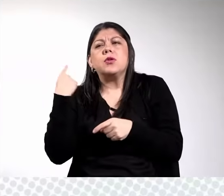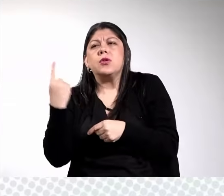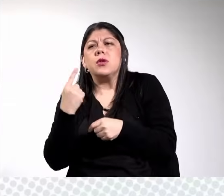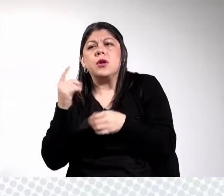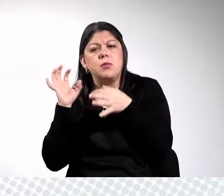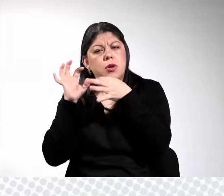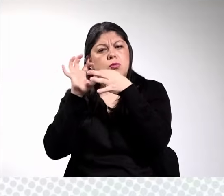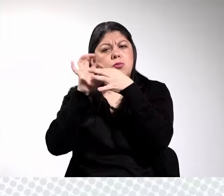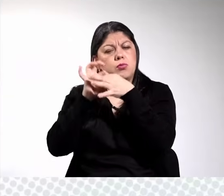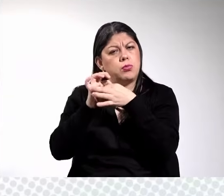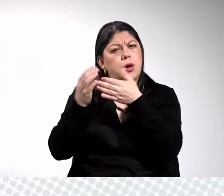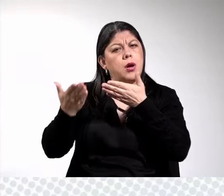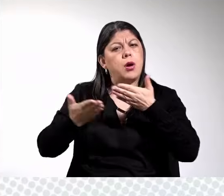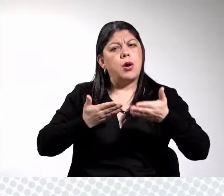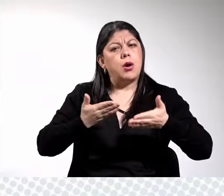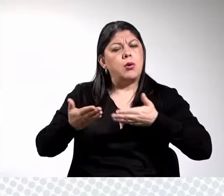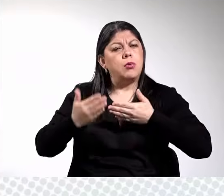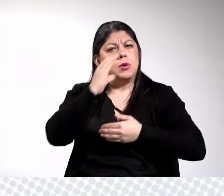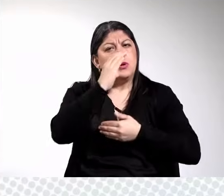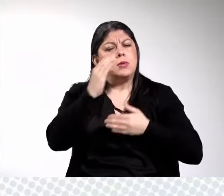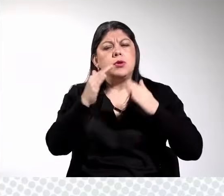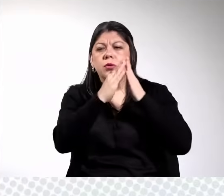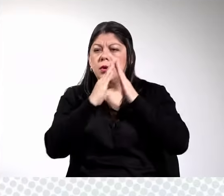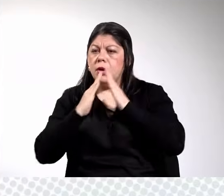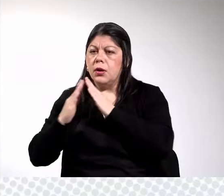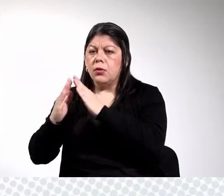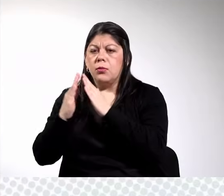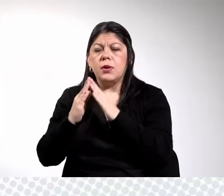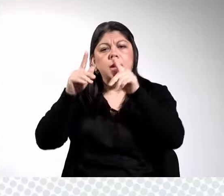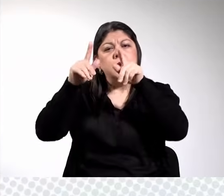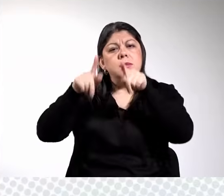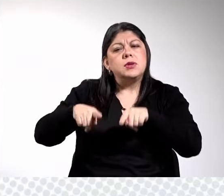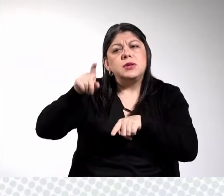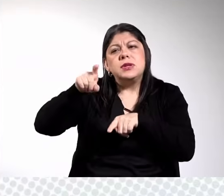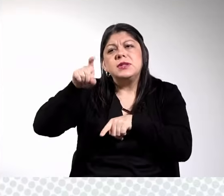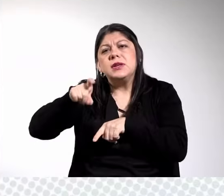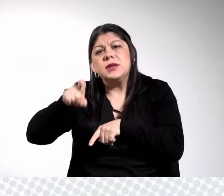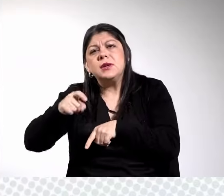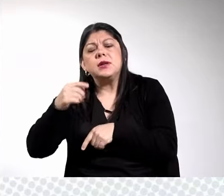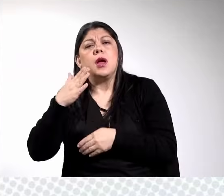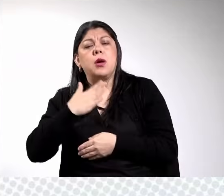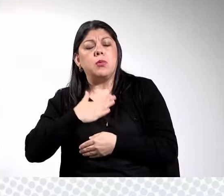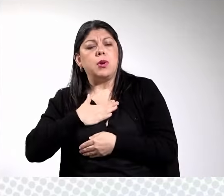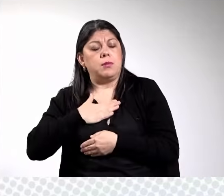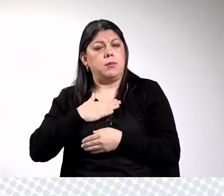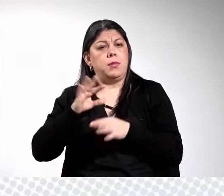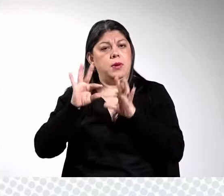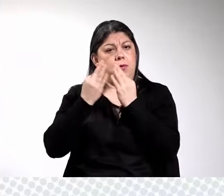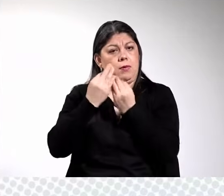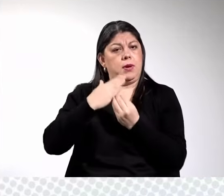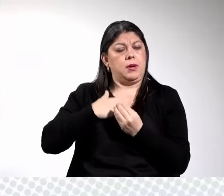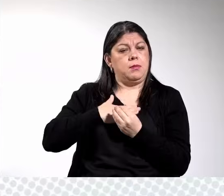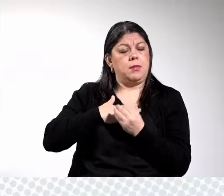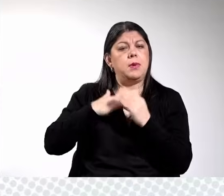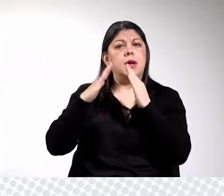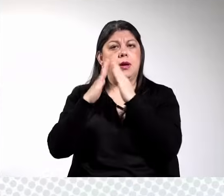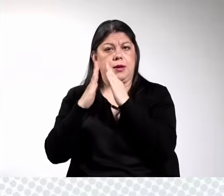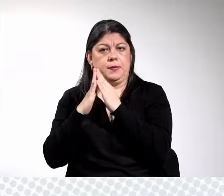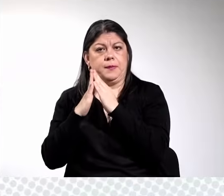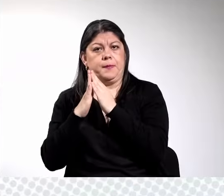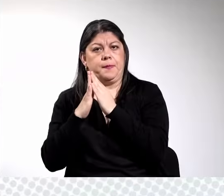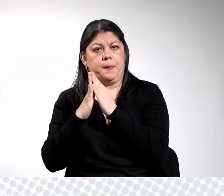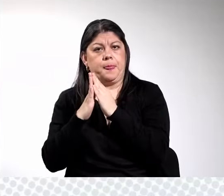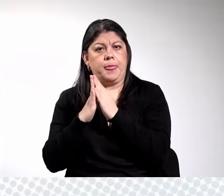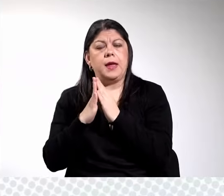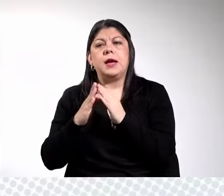un servicio a la comunidad, a alguien que necesita, porque en mi casa, en la casa de Luzmeri Alpizar Loaiza,